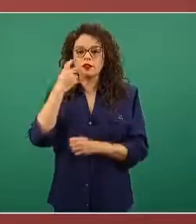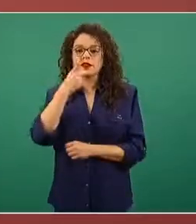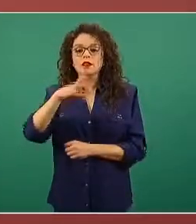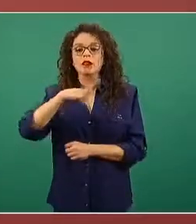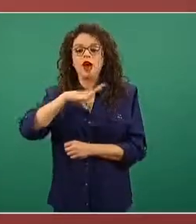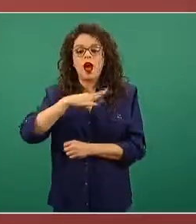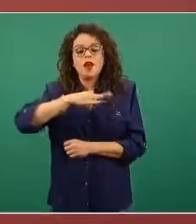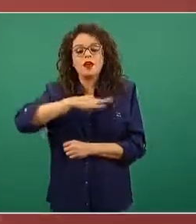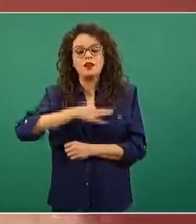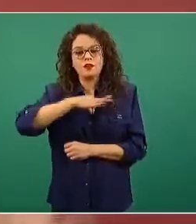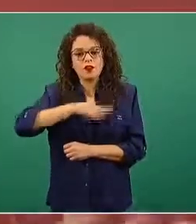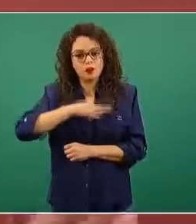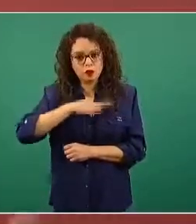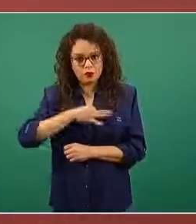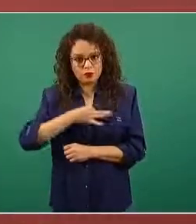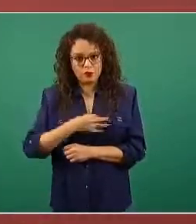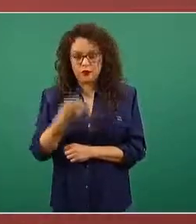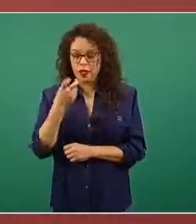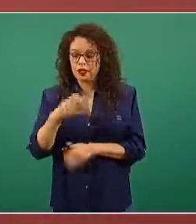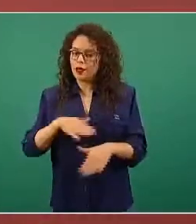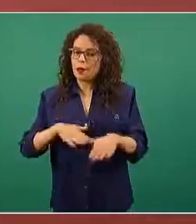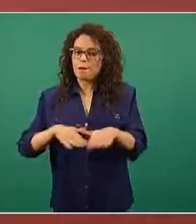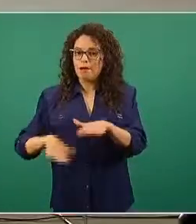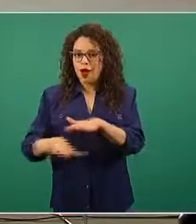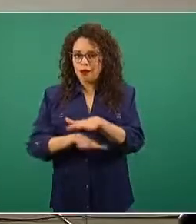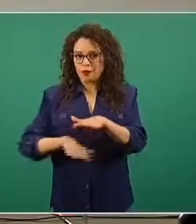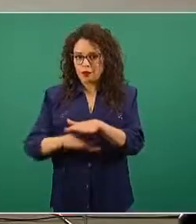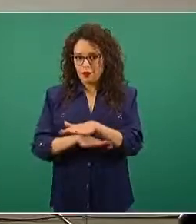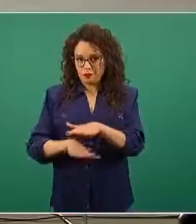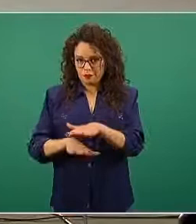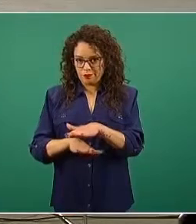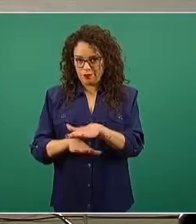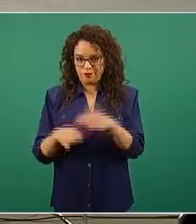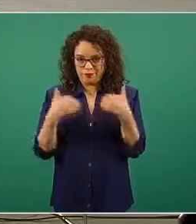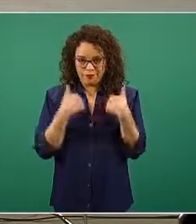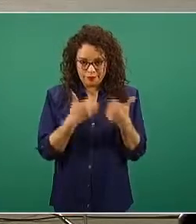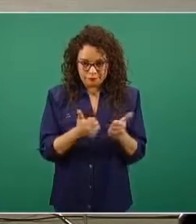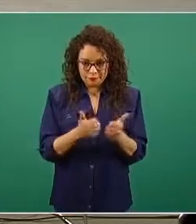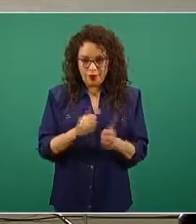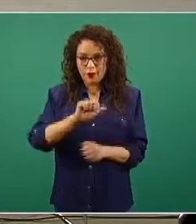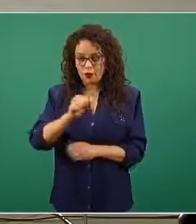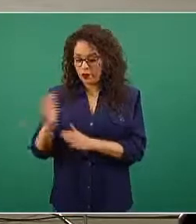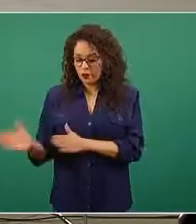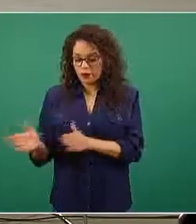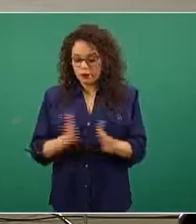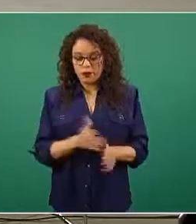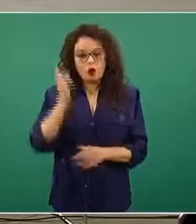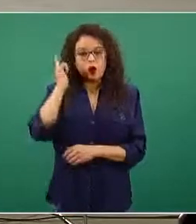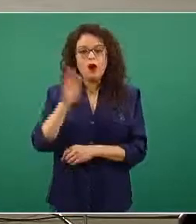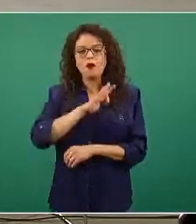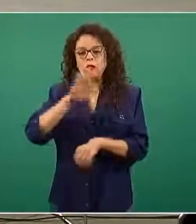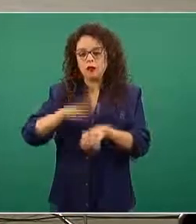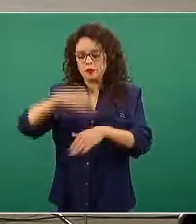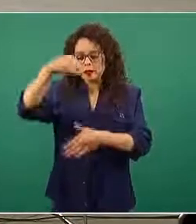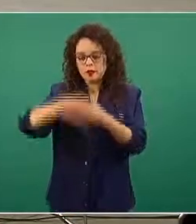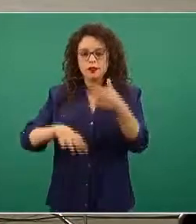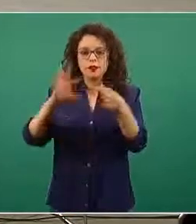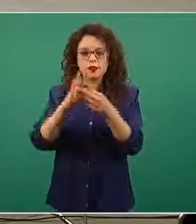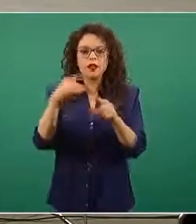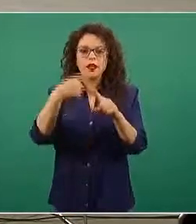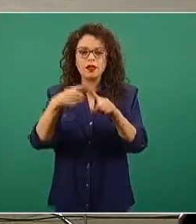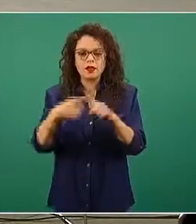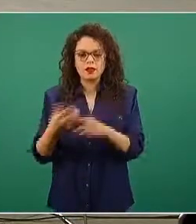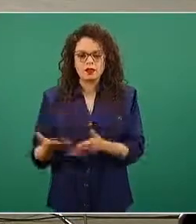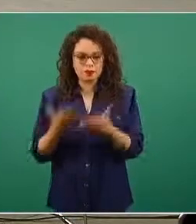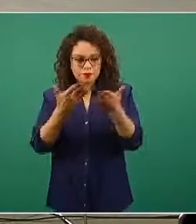infección. Ese es el esquema básico. Lo otro que le pido a la doctora Lumía, si lo puede detallar, que es la